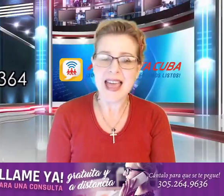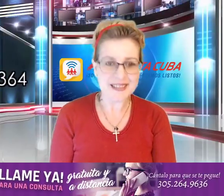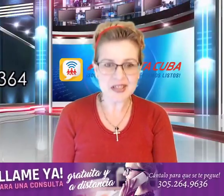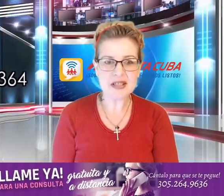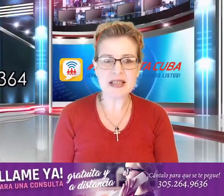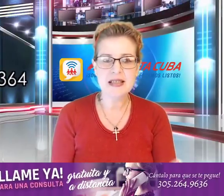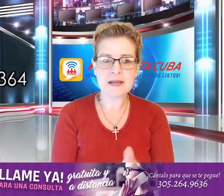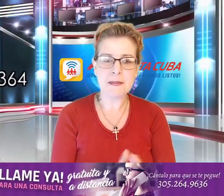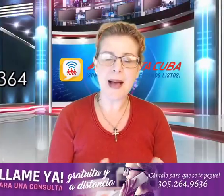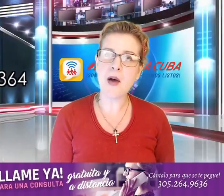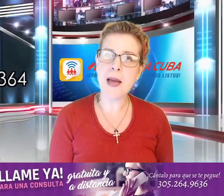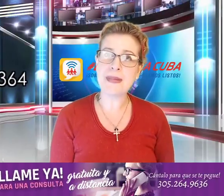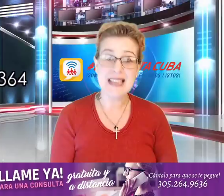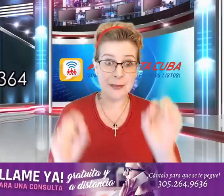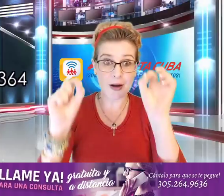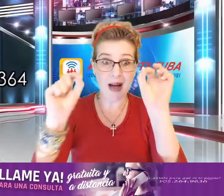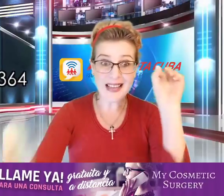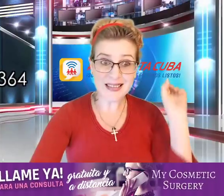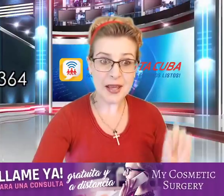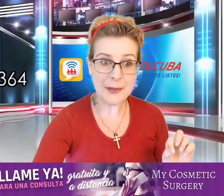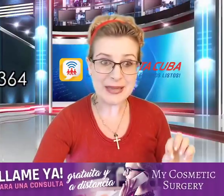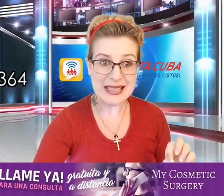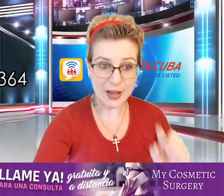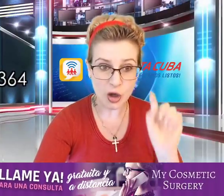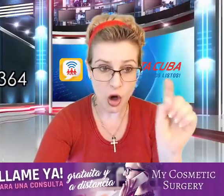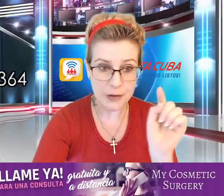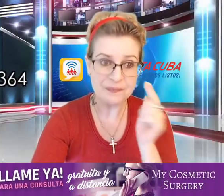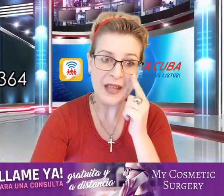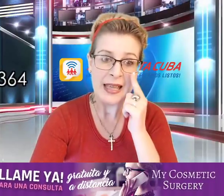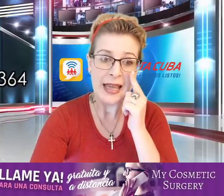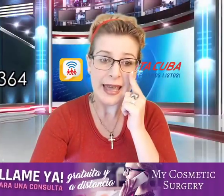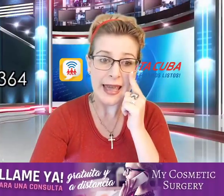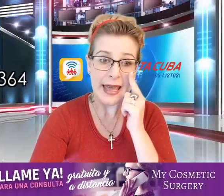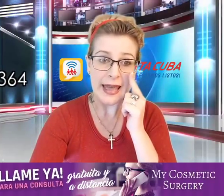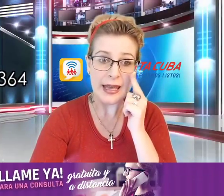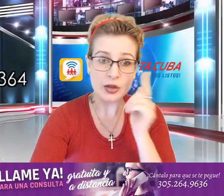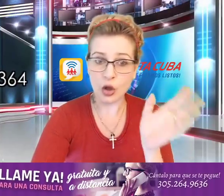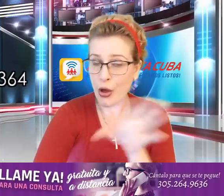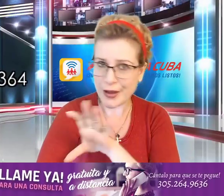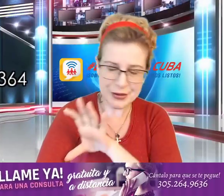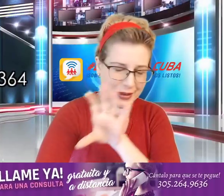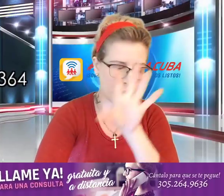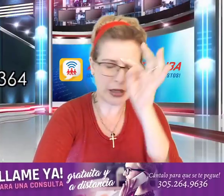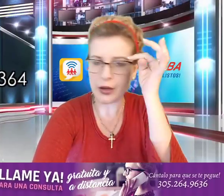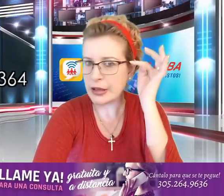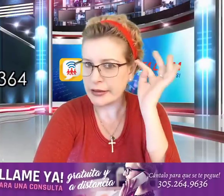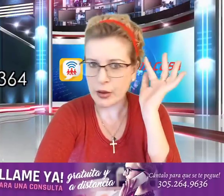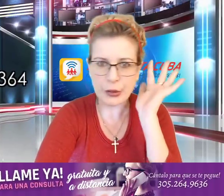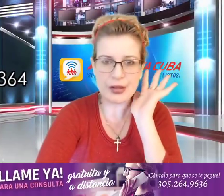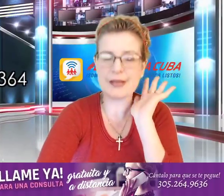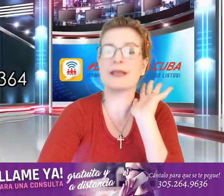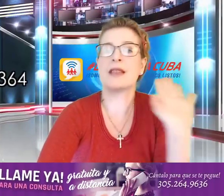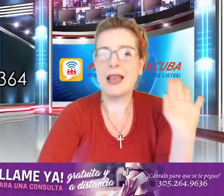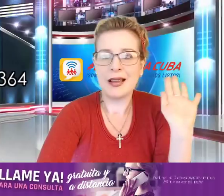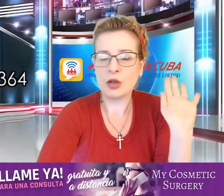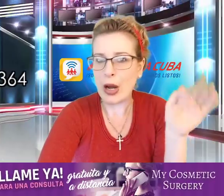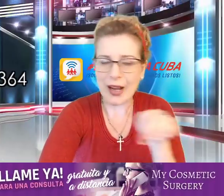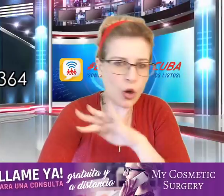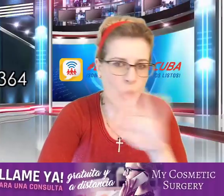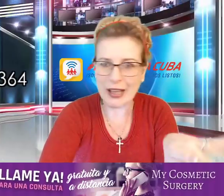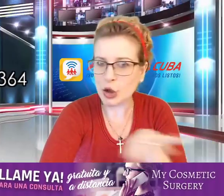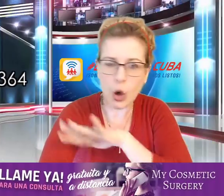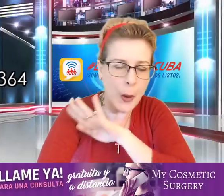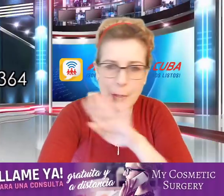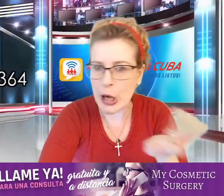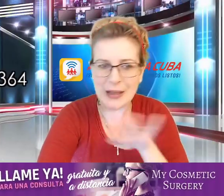brutal. Entonces, vamos a empezar. Pero antes de empezar con todo eso que tengo tantas cosas, todas